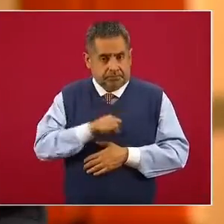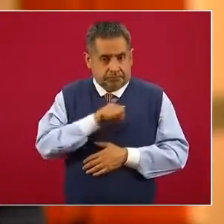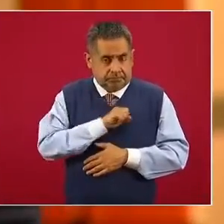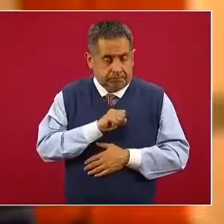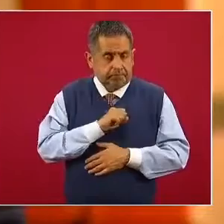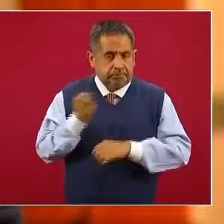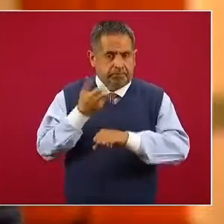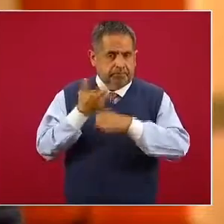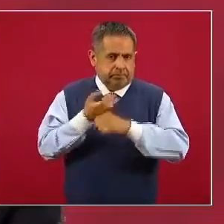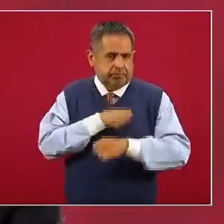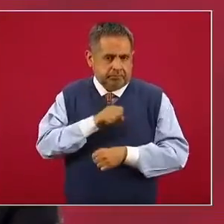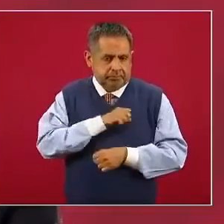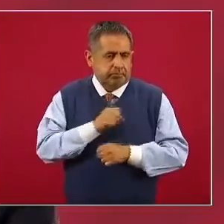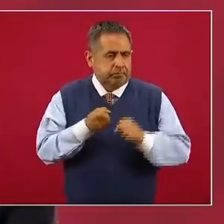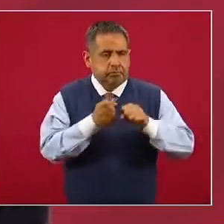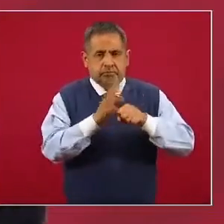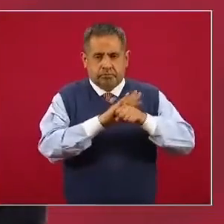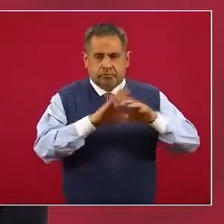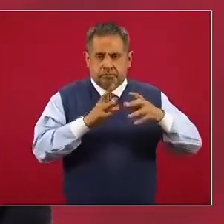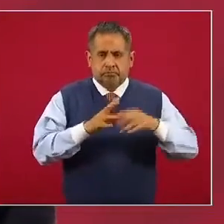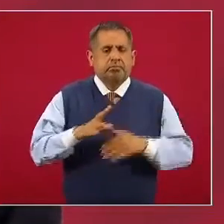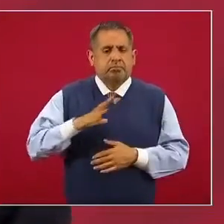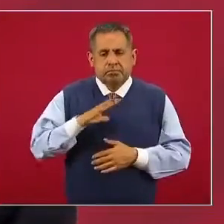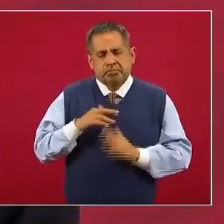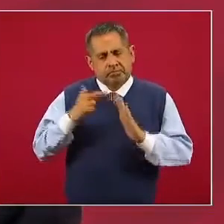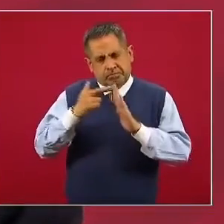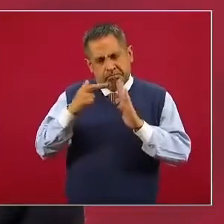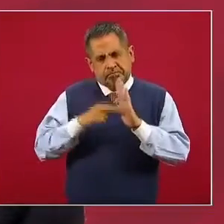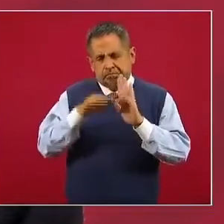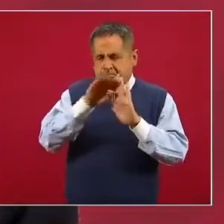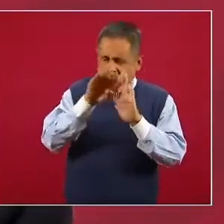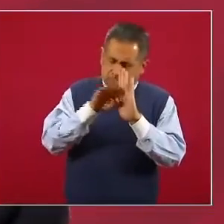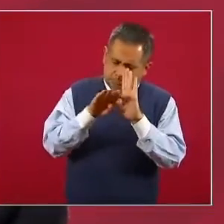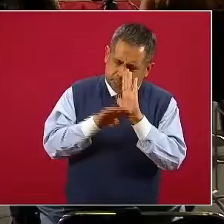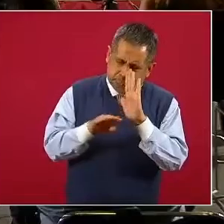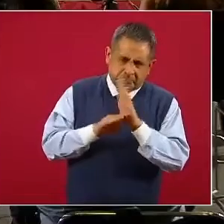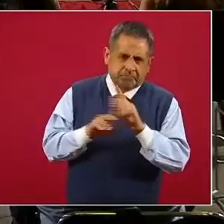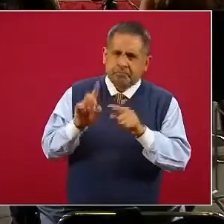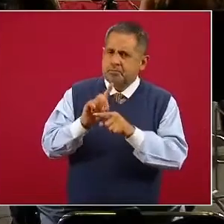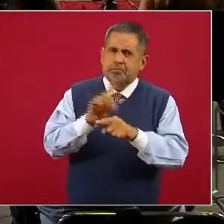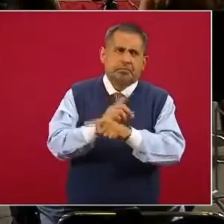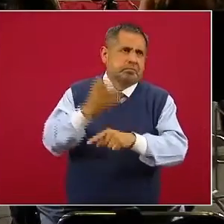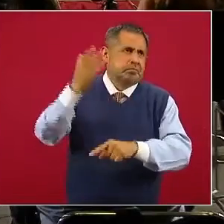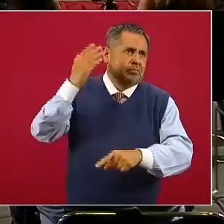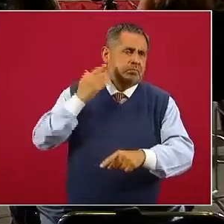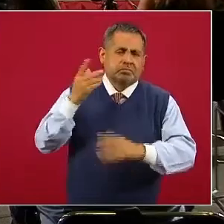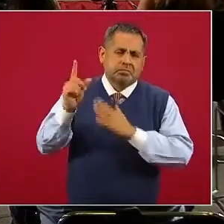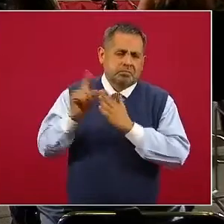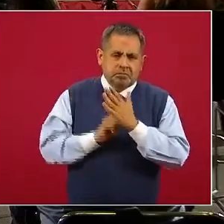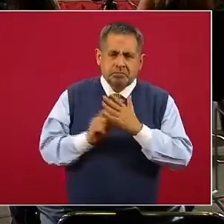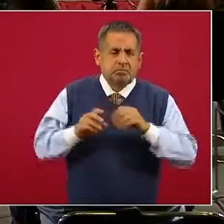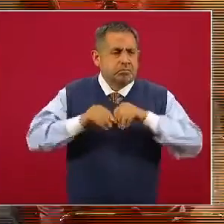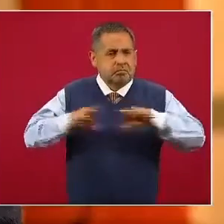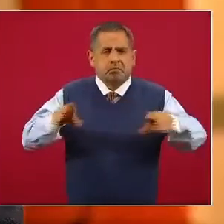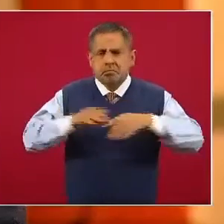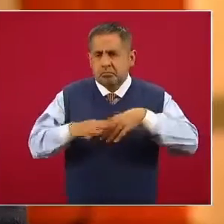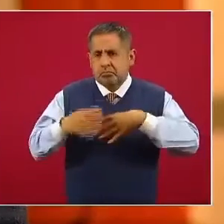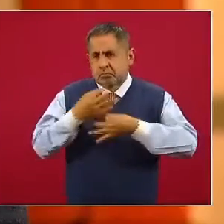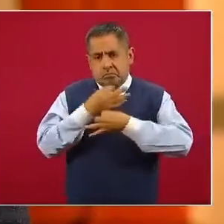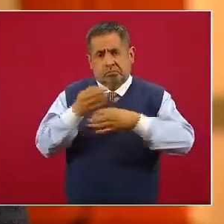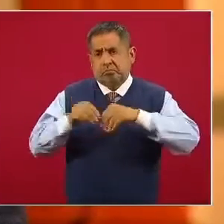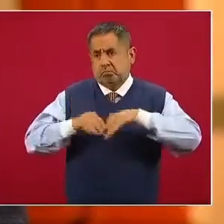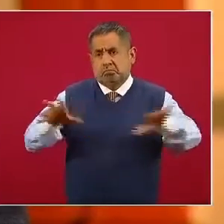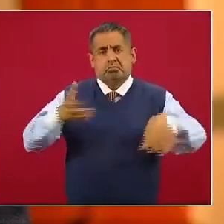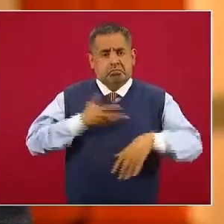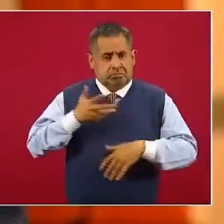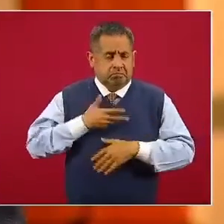el operativo COVID tenemos una serie de protocolos, están desde hace muchos meses de acceso público.